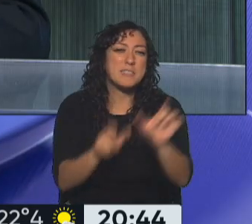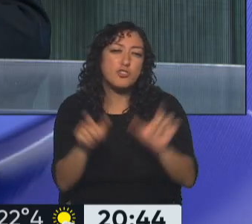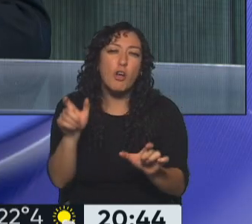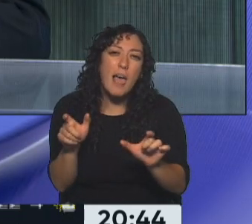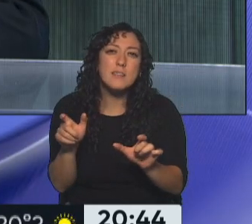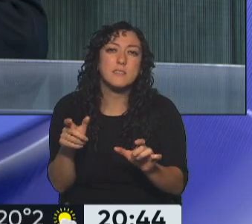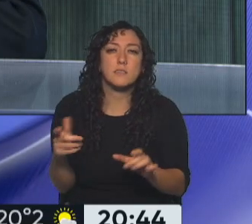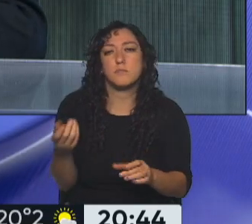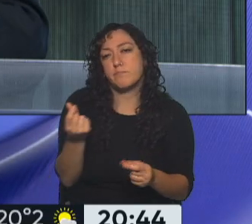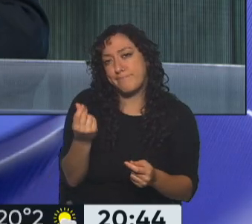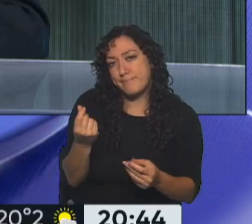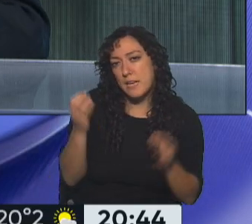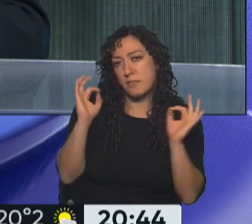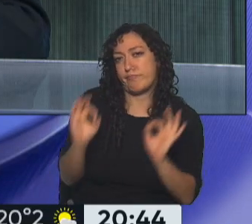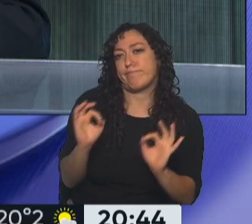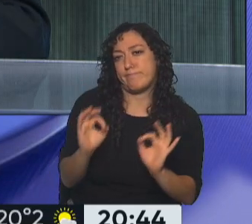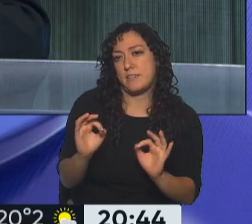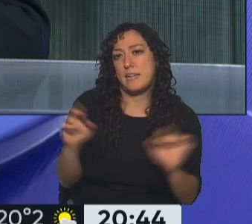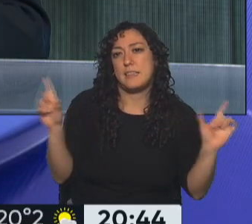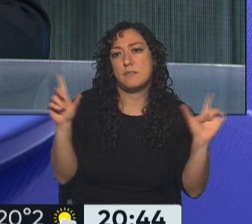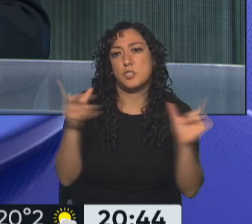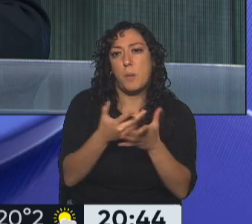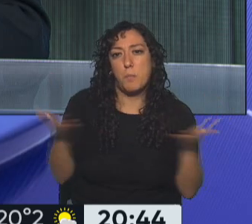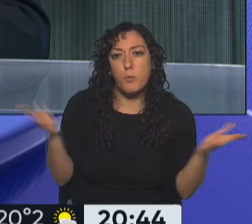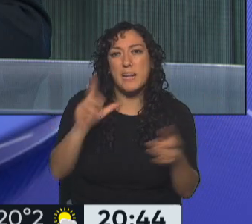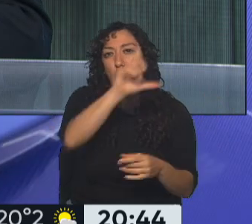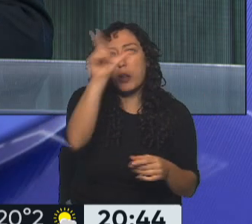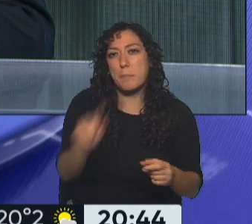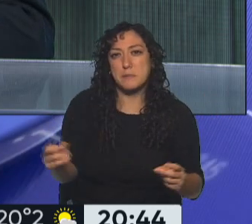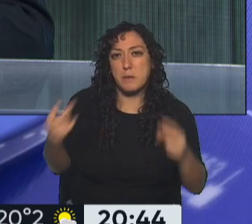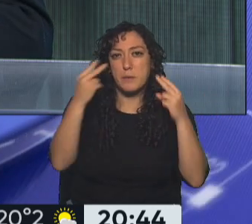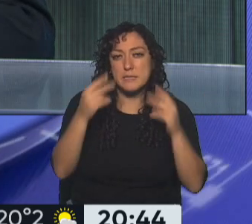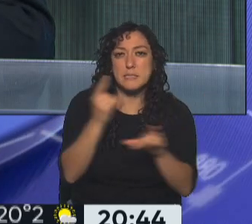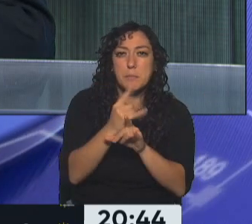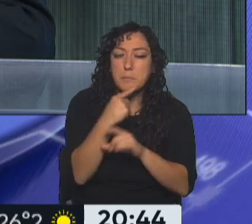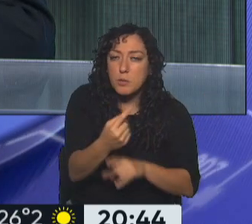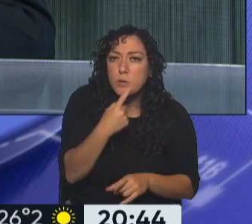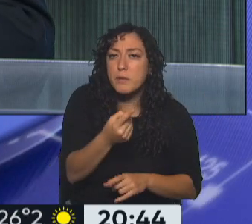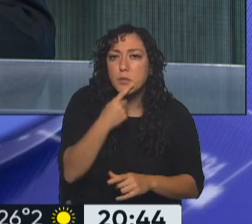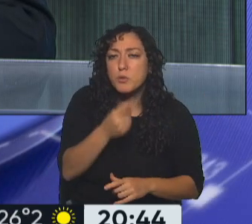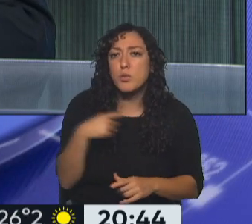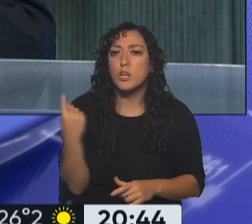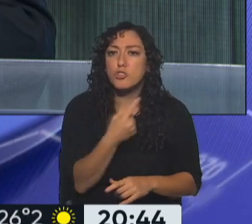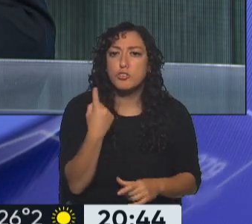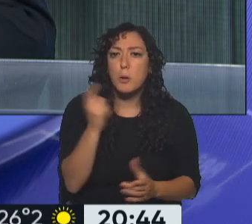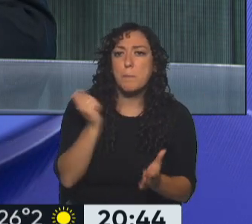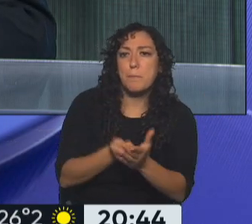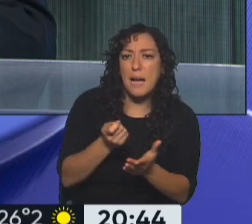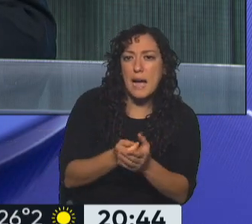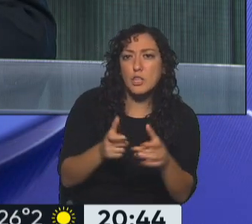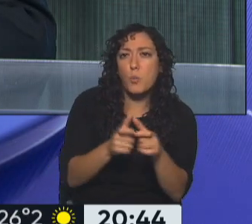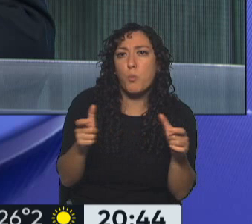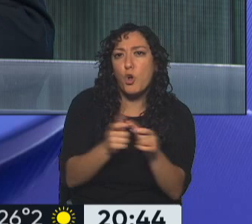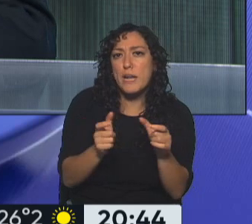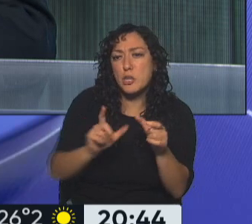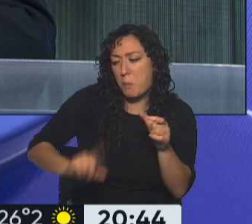acomodados. En esta televisión pública que ven en todo el país se preguntan siempre por qué nosotros estamos pagando boletos más